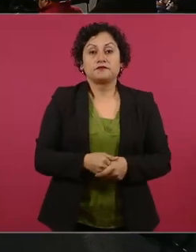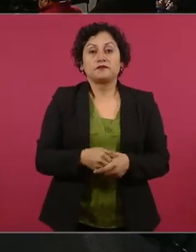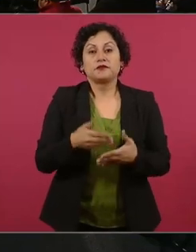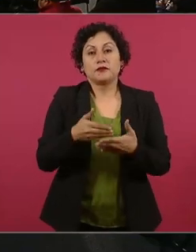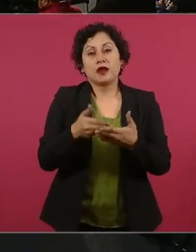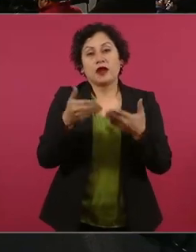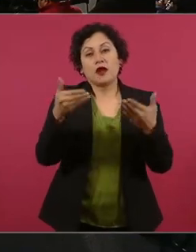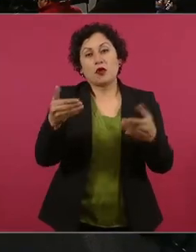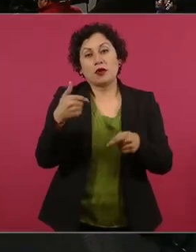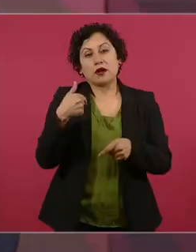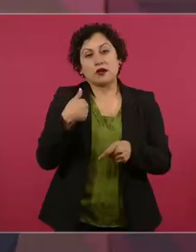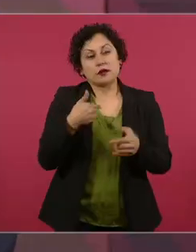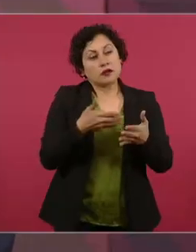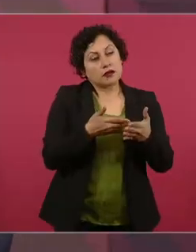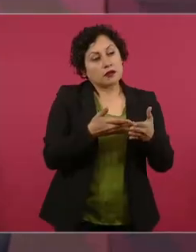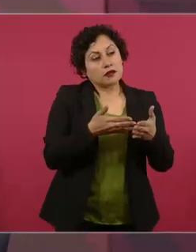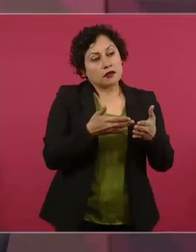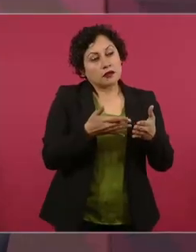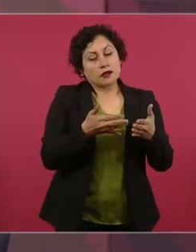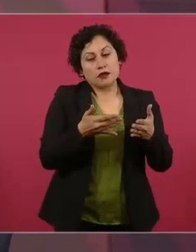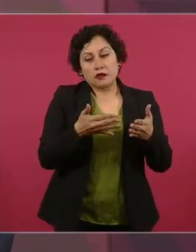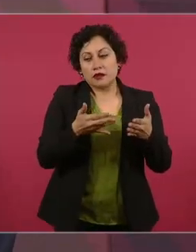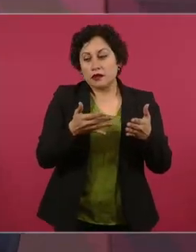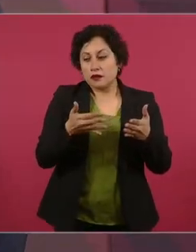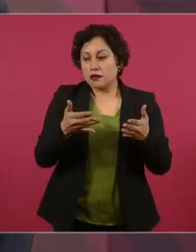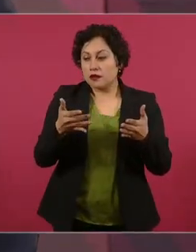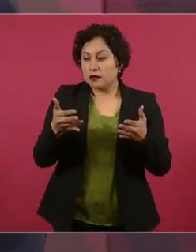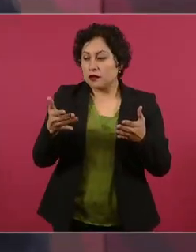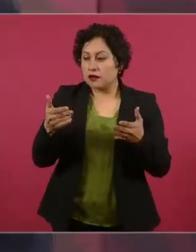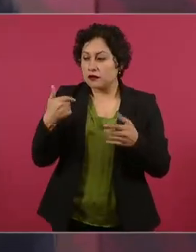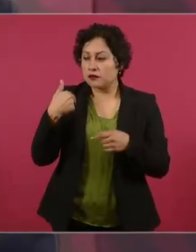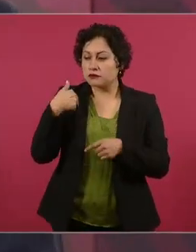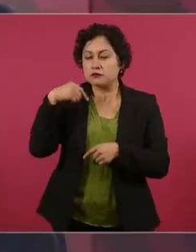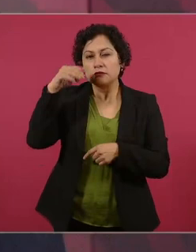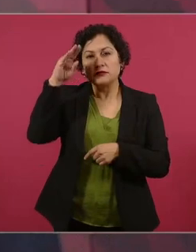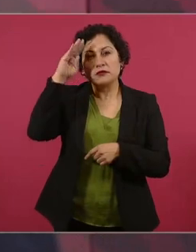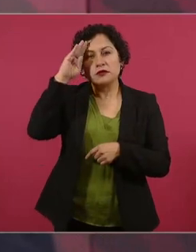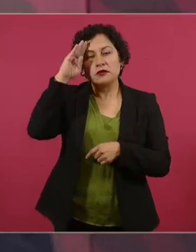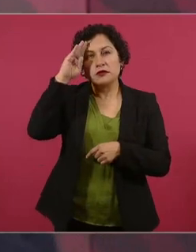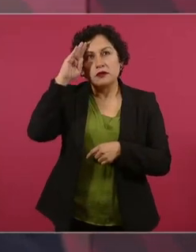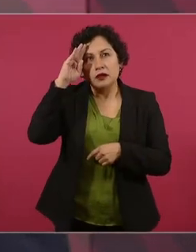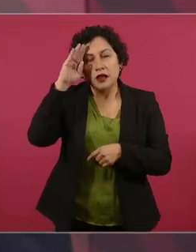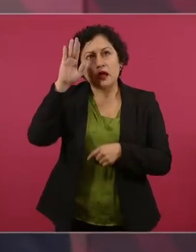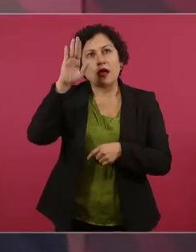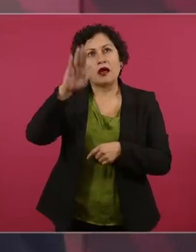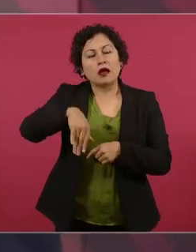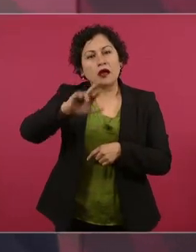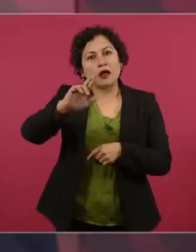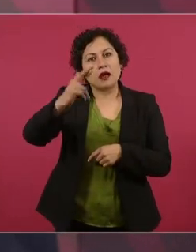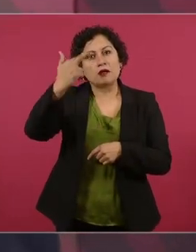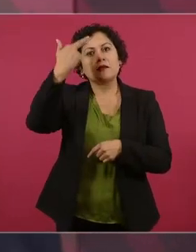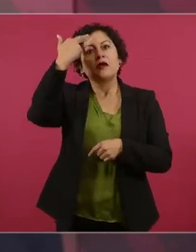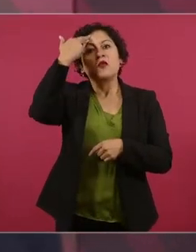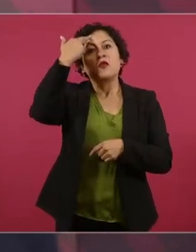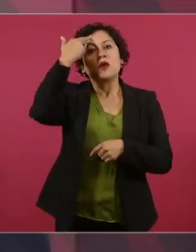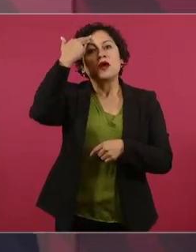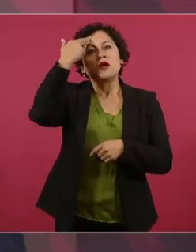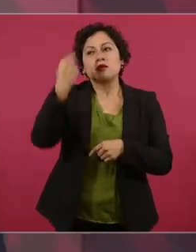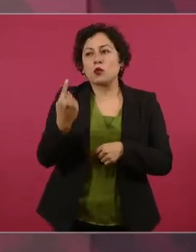recapitulando las cosas, me acuerdo de que un señor que no puedo